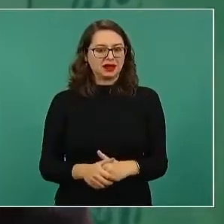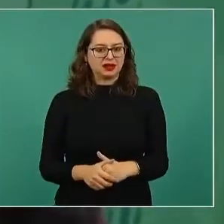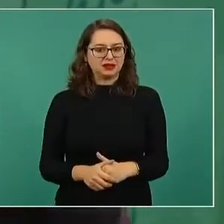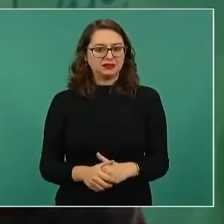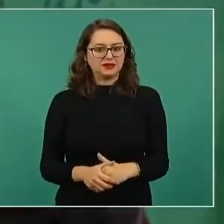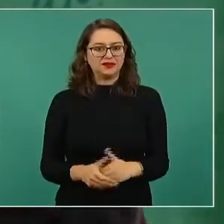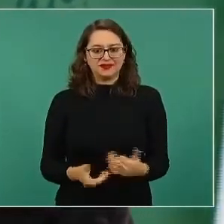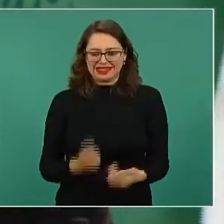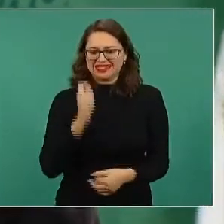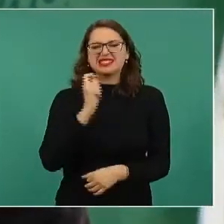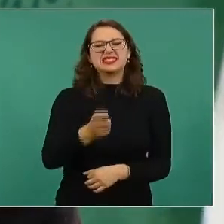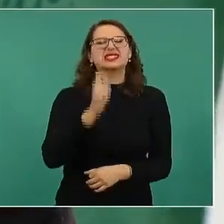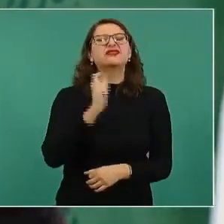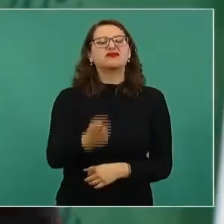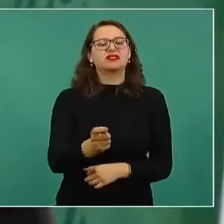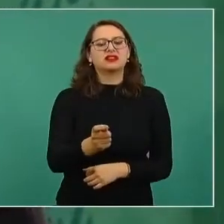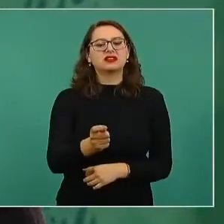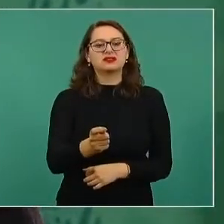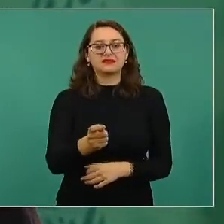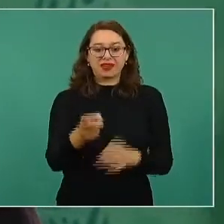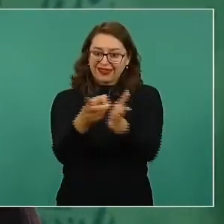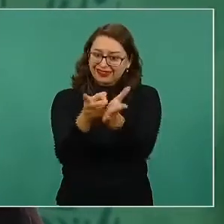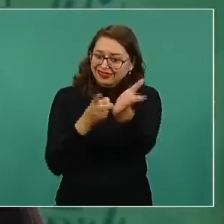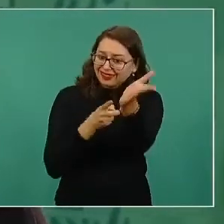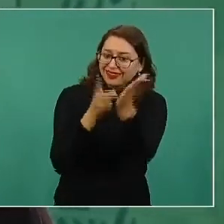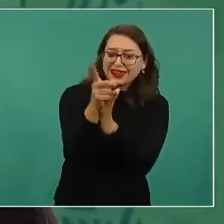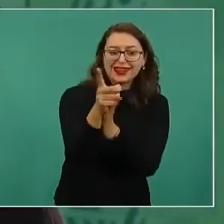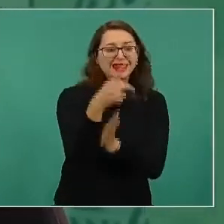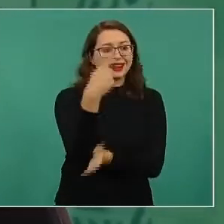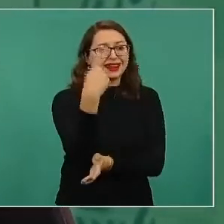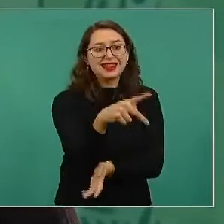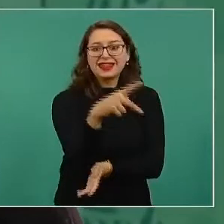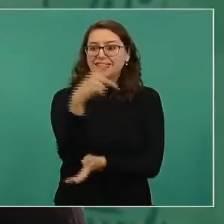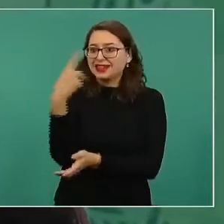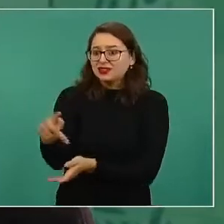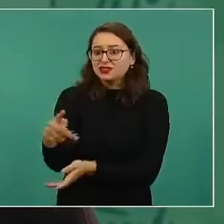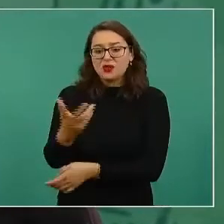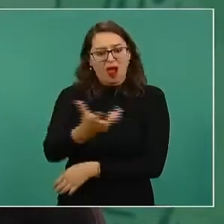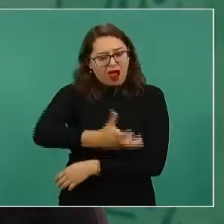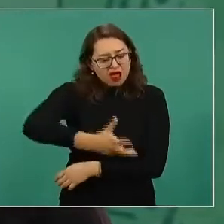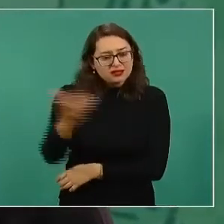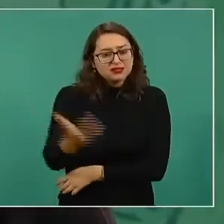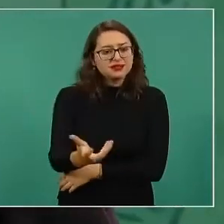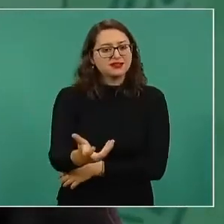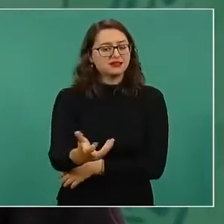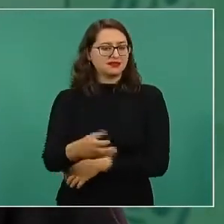estamos ejerciendo un derecho y lo estamos